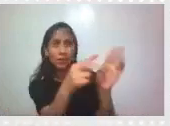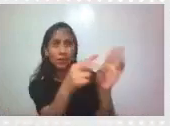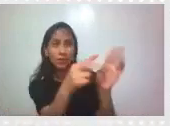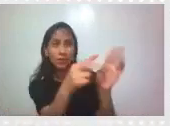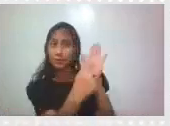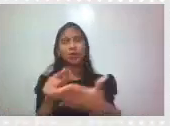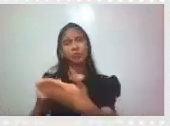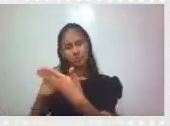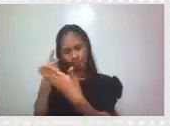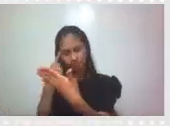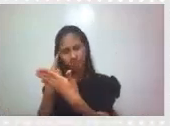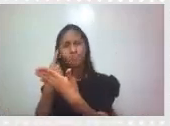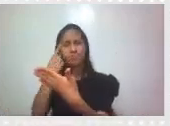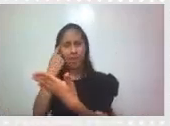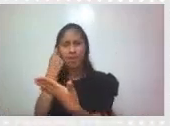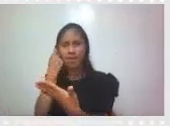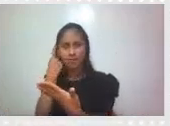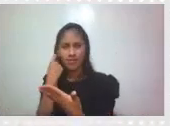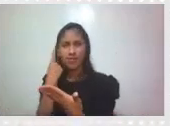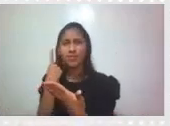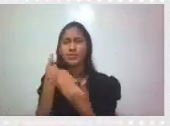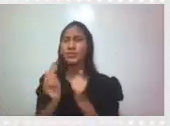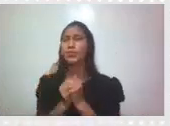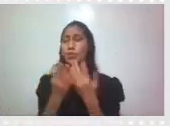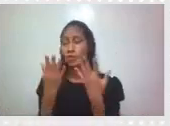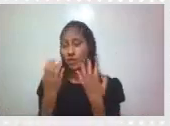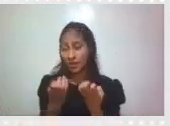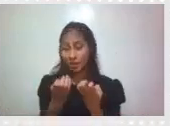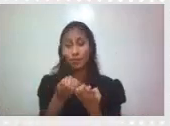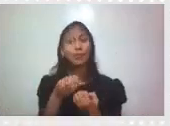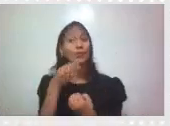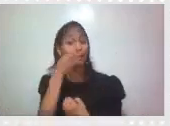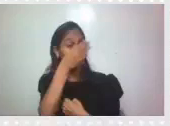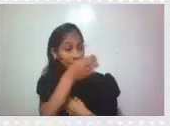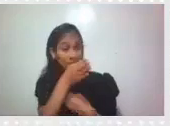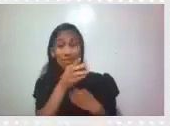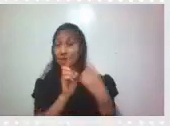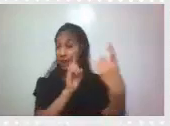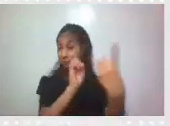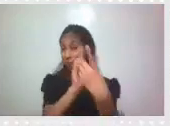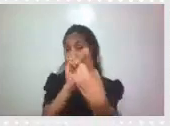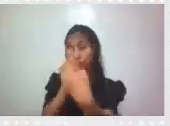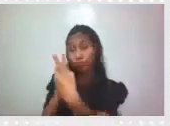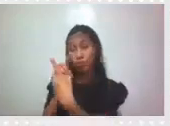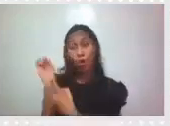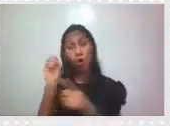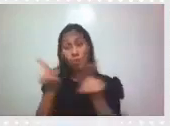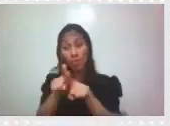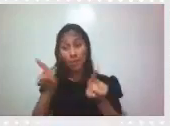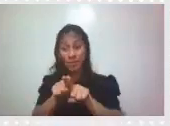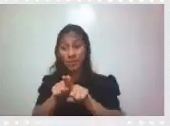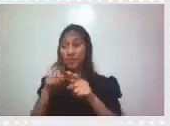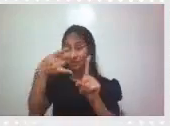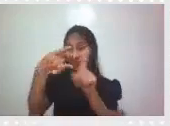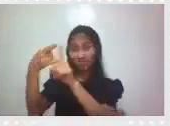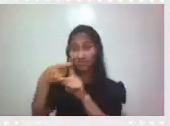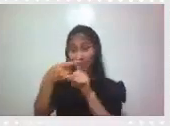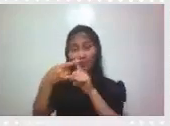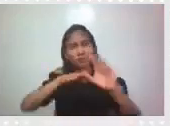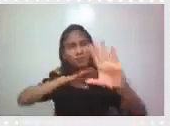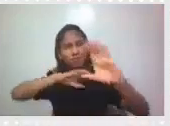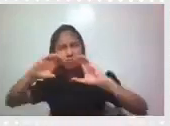aula intercultural buscamos llegar a estos públicos para fortalecer y que conozcan su derecho a